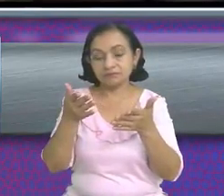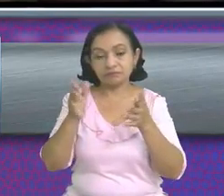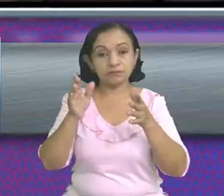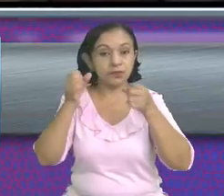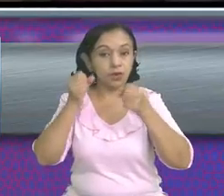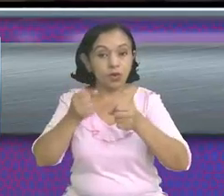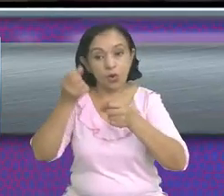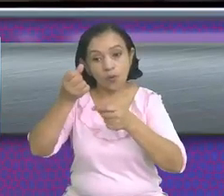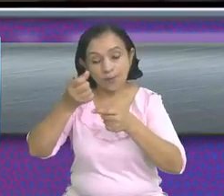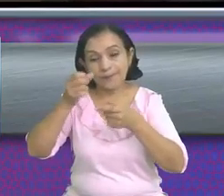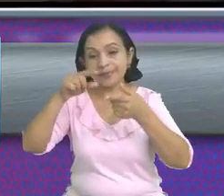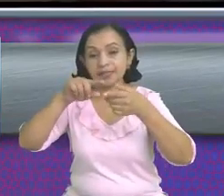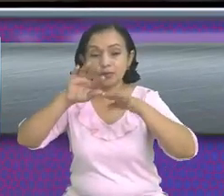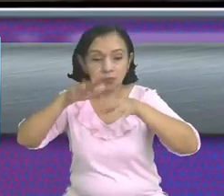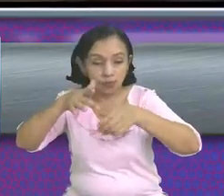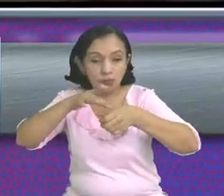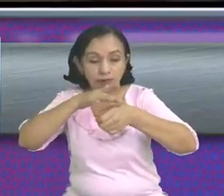En caso